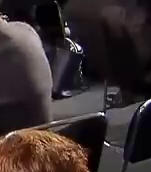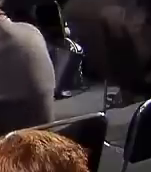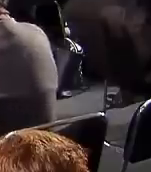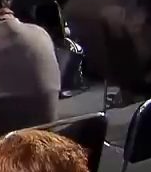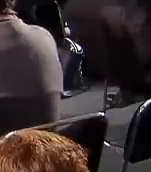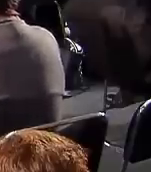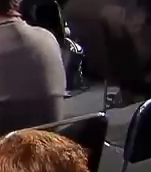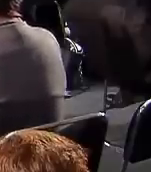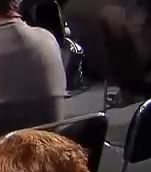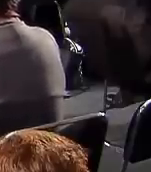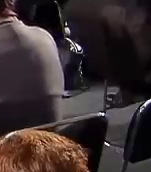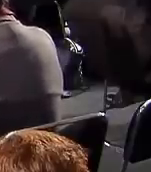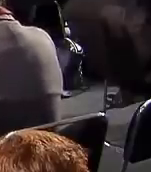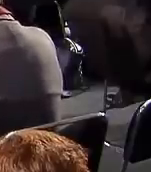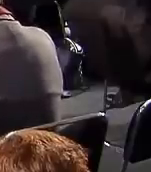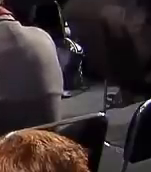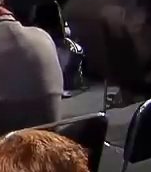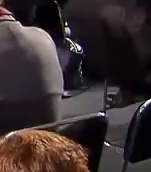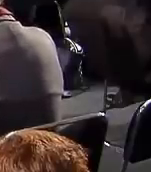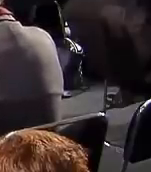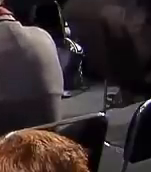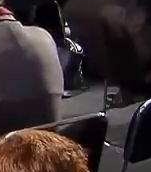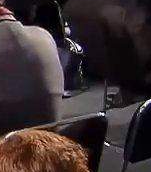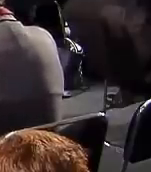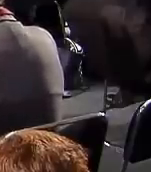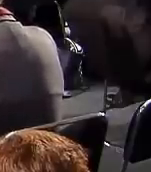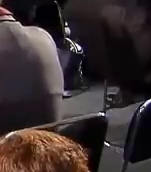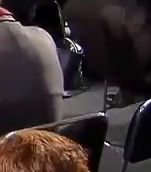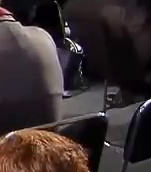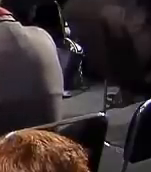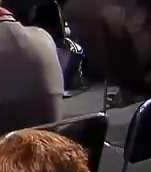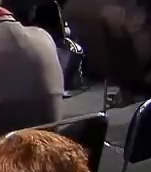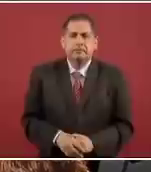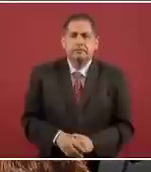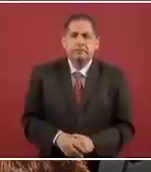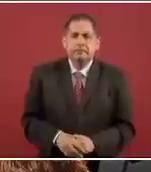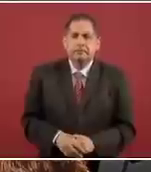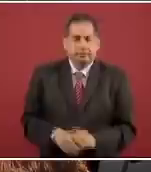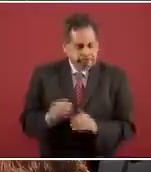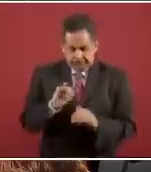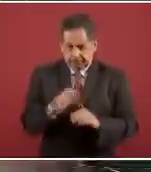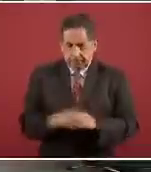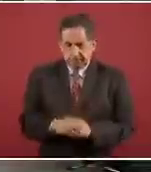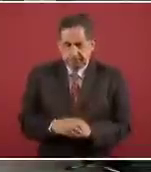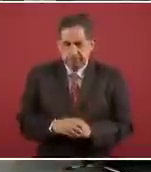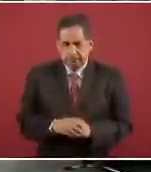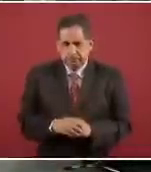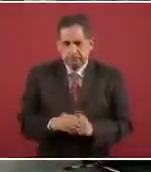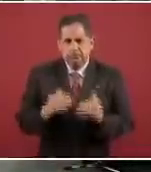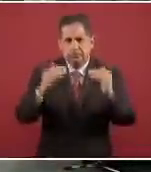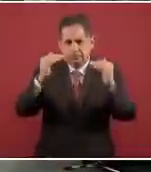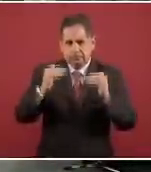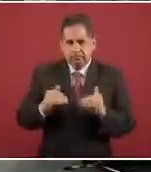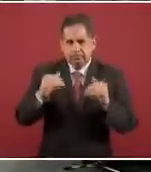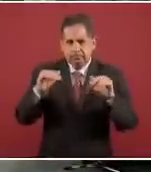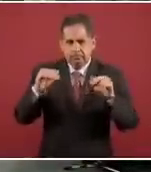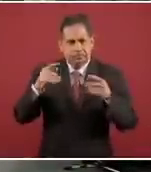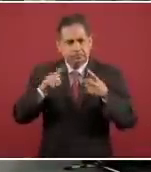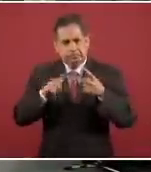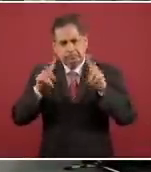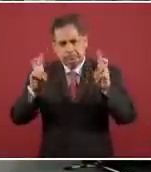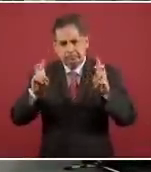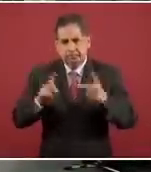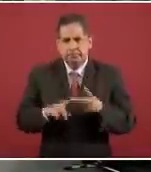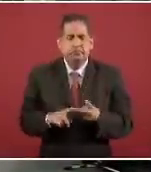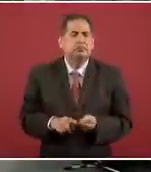él para explicar de lo que se trata. Así que vamos a escuchar. Voy a pasar al segundo tema